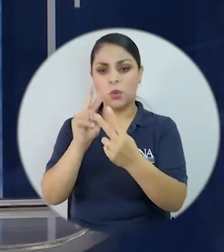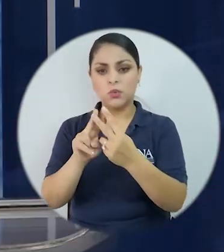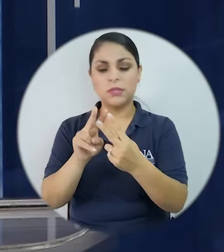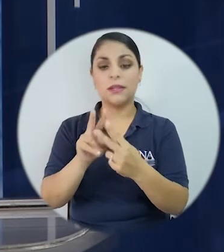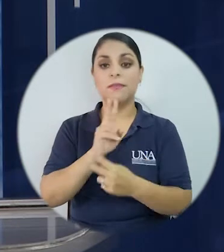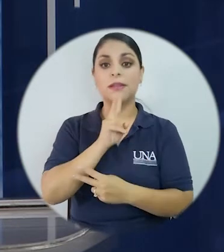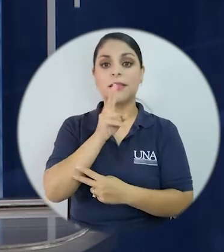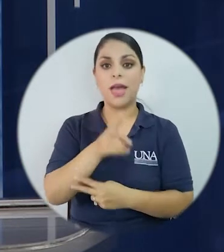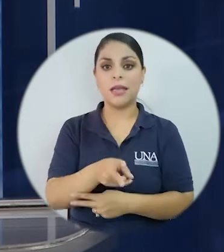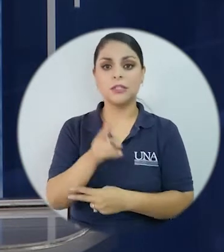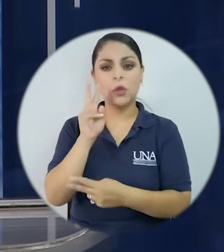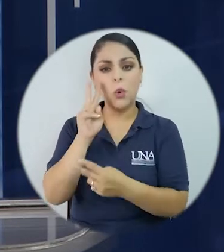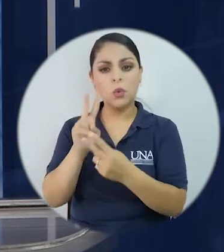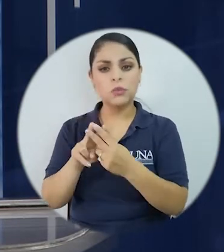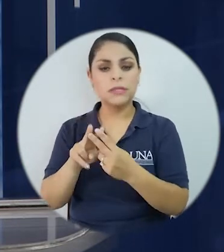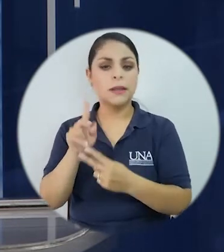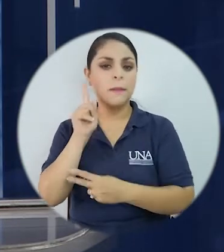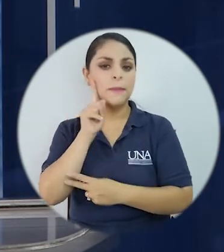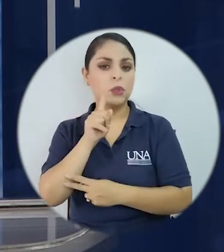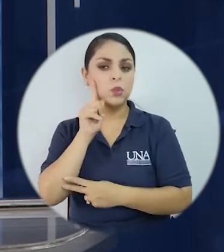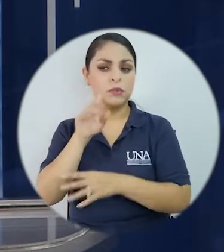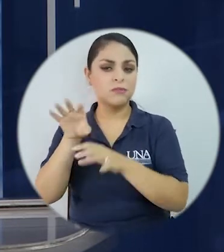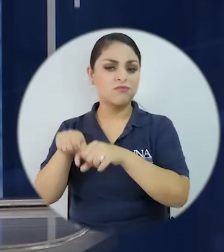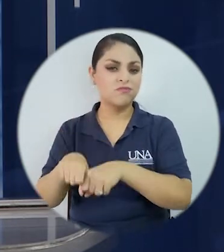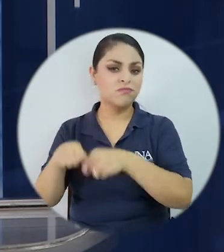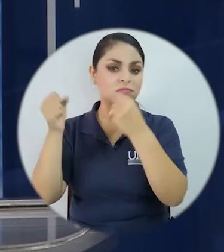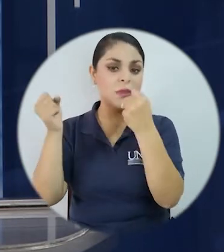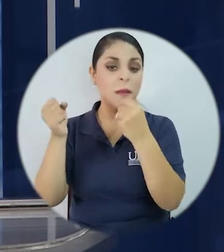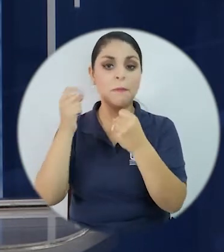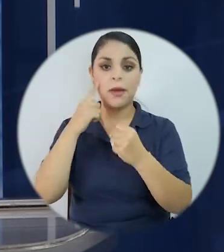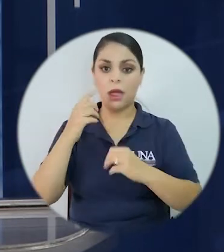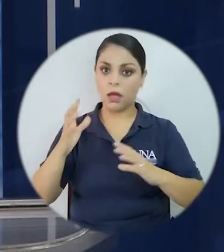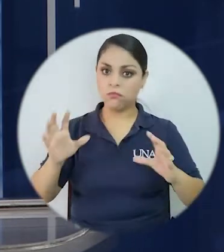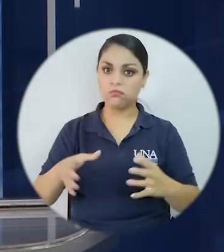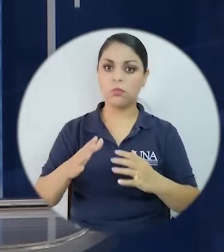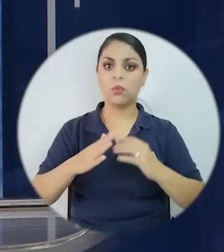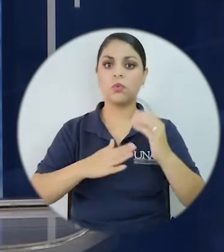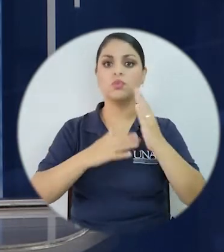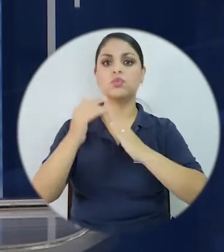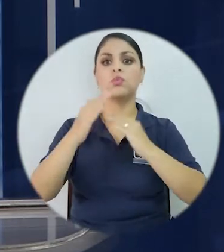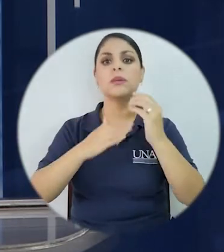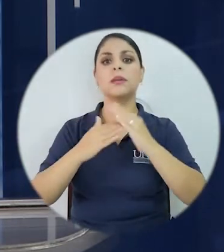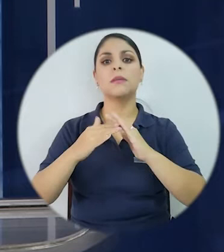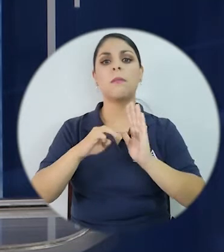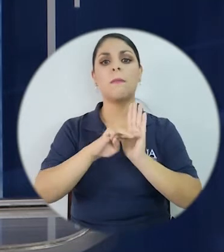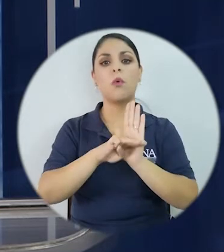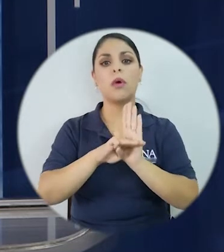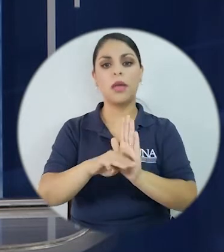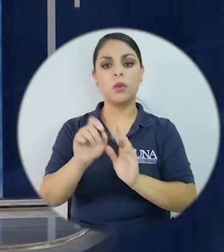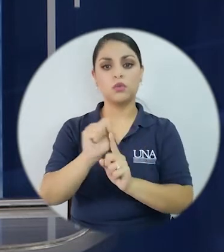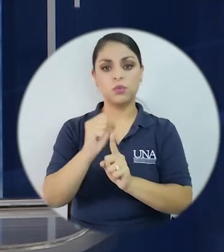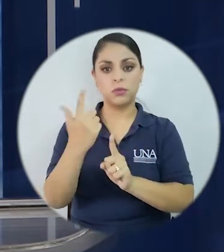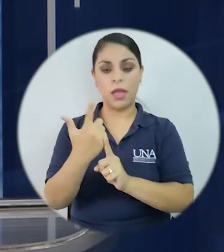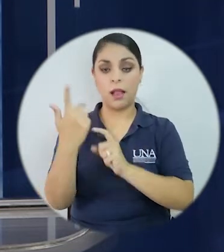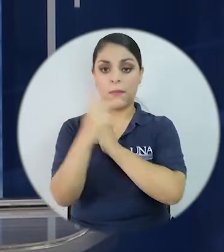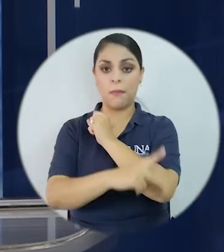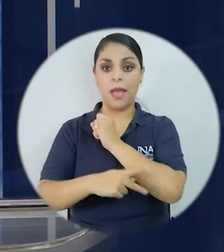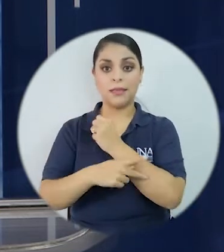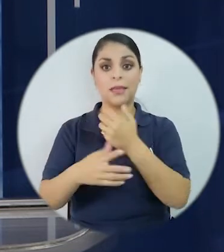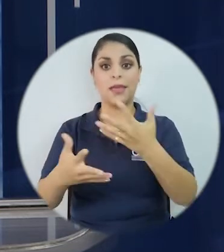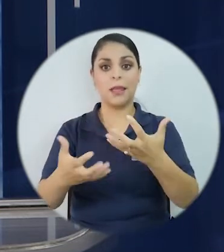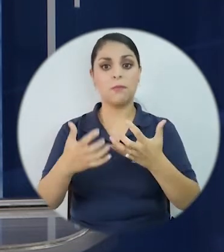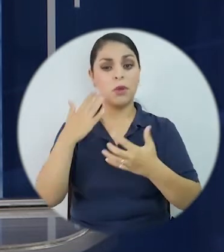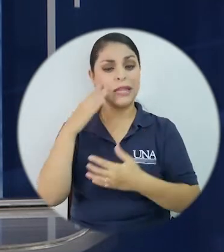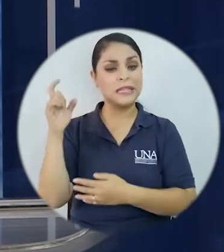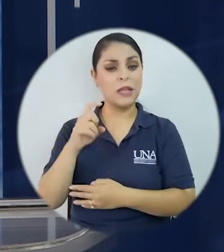verdades, a romper mitos para construir ese modelo social de país que queremos. Pues urge darle